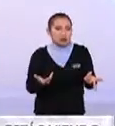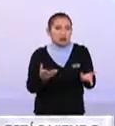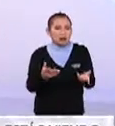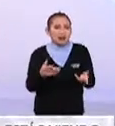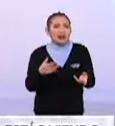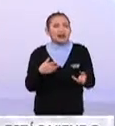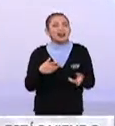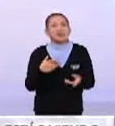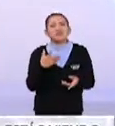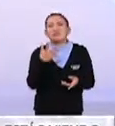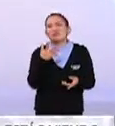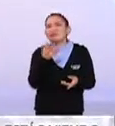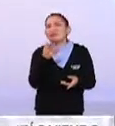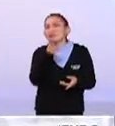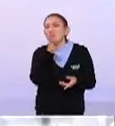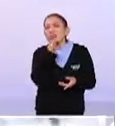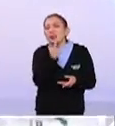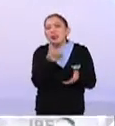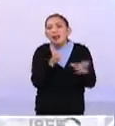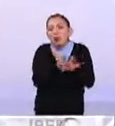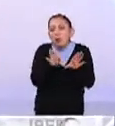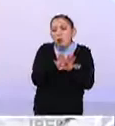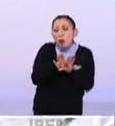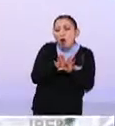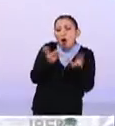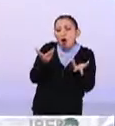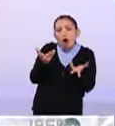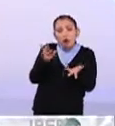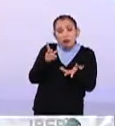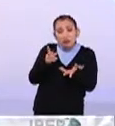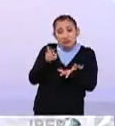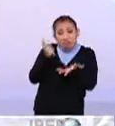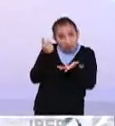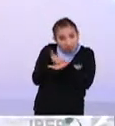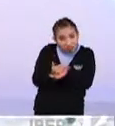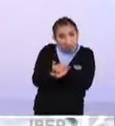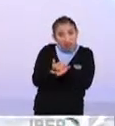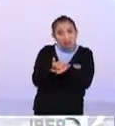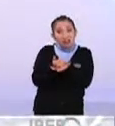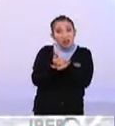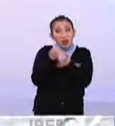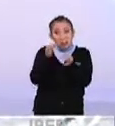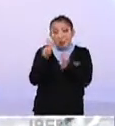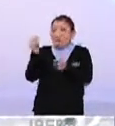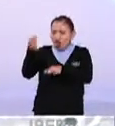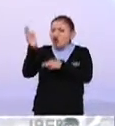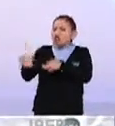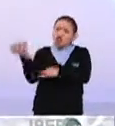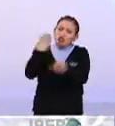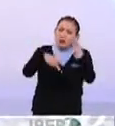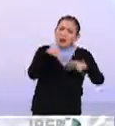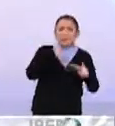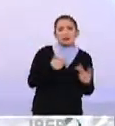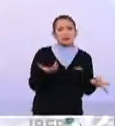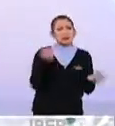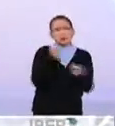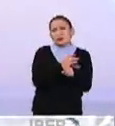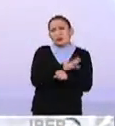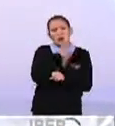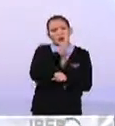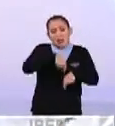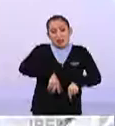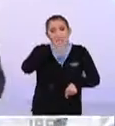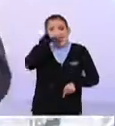lo mencionas, pues generar unas condiciones de realmente absorción o inserción de estas personas ni